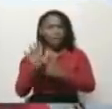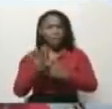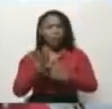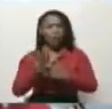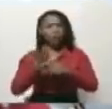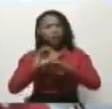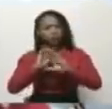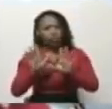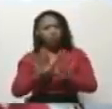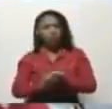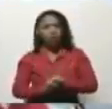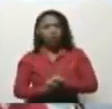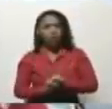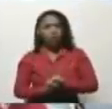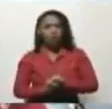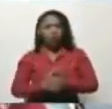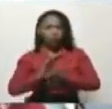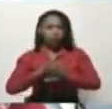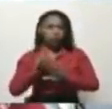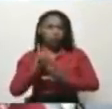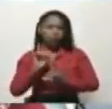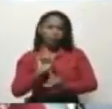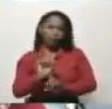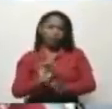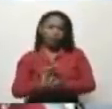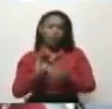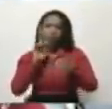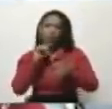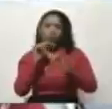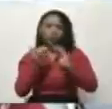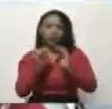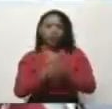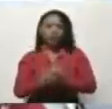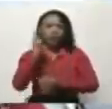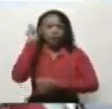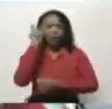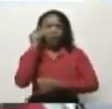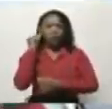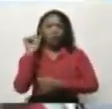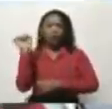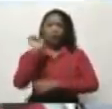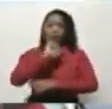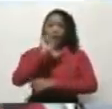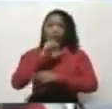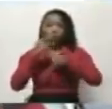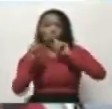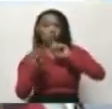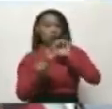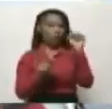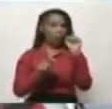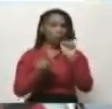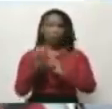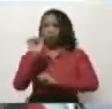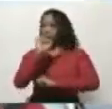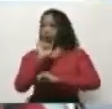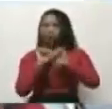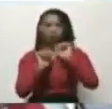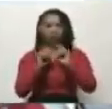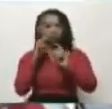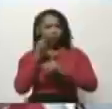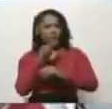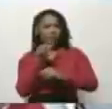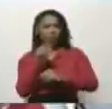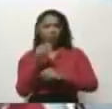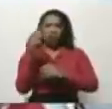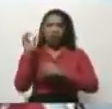sería inadecuado. Los diputados y diputadas tienen camionetas y otra camioneta y otra camioneta, con